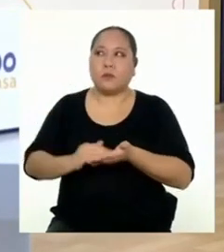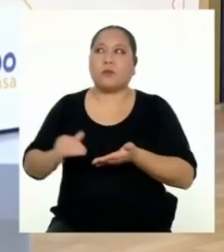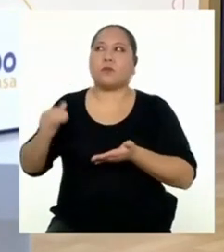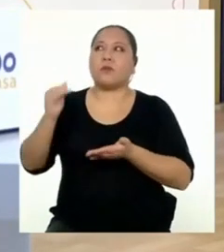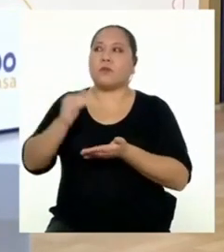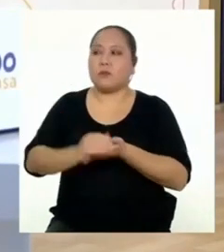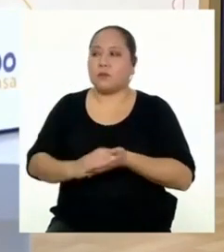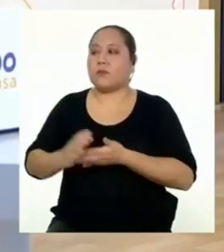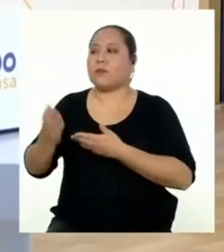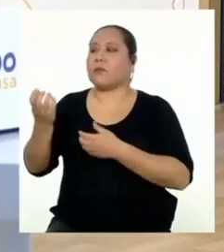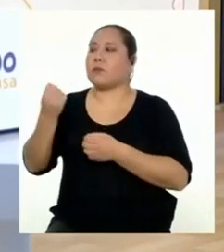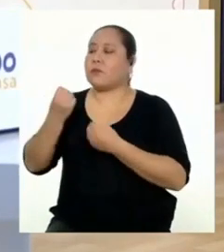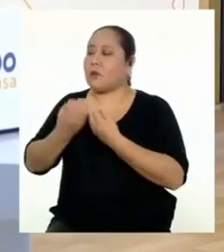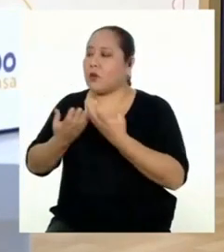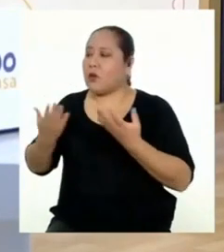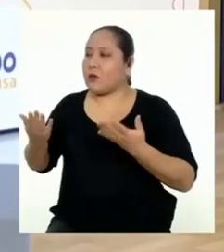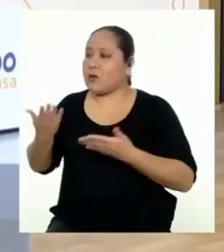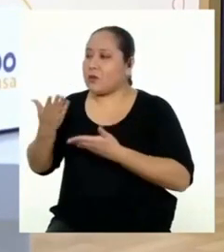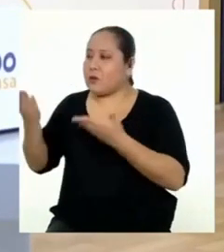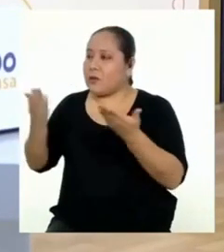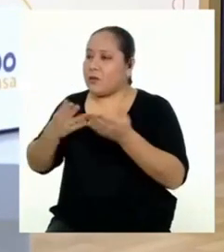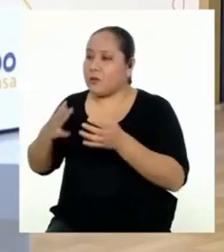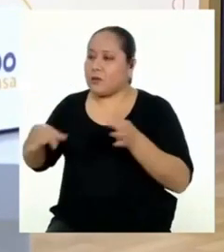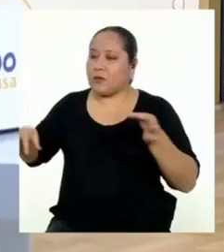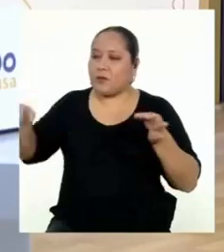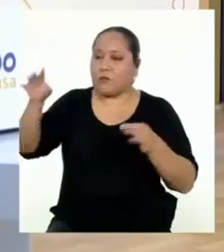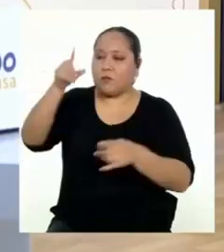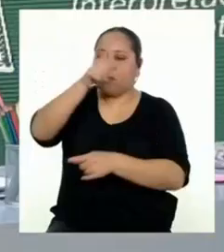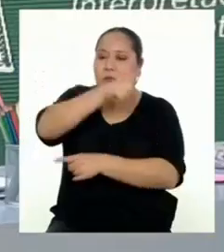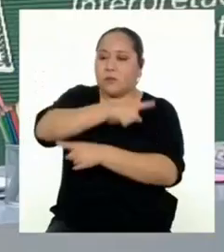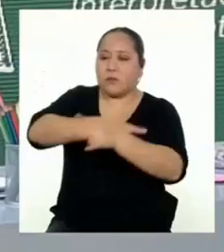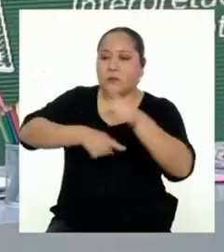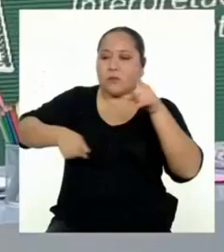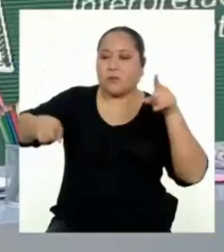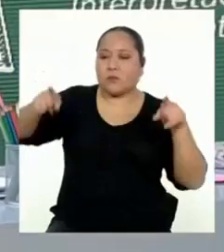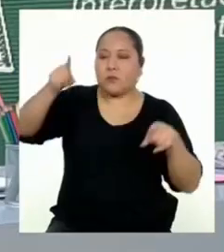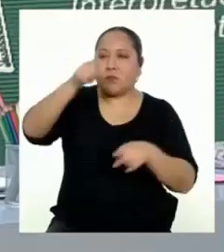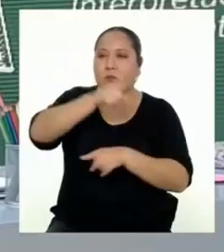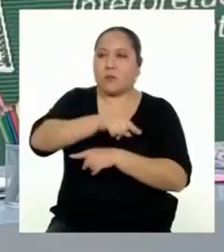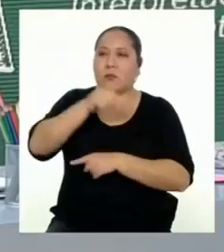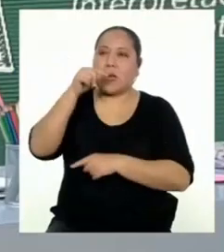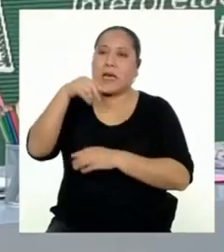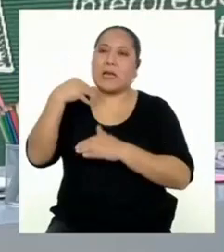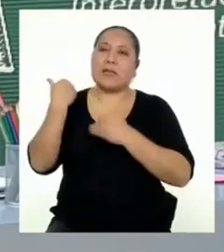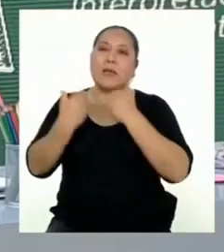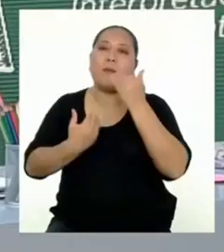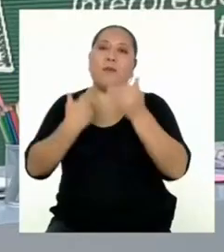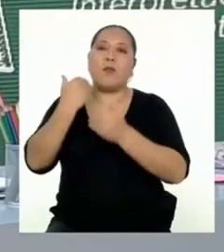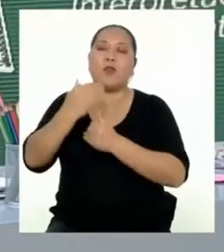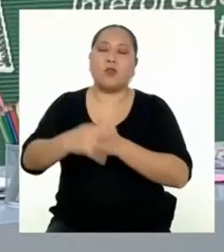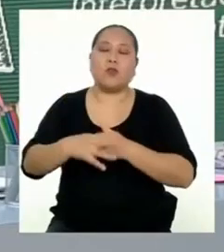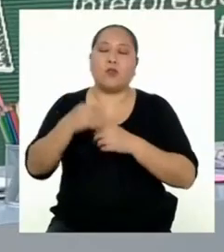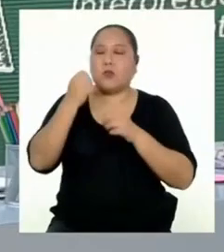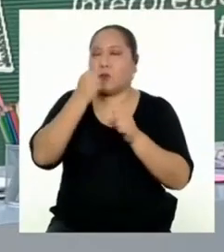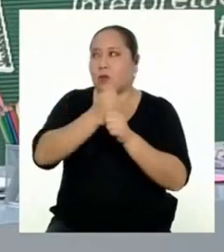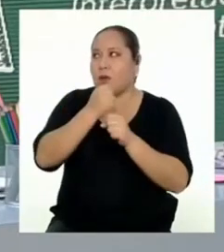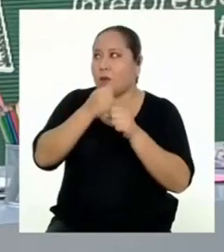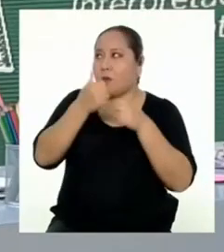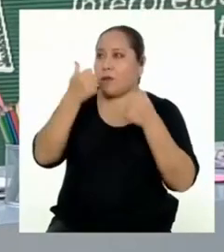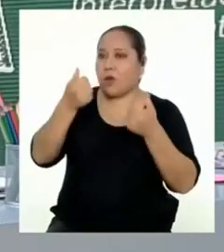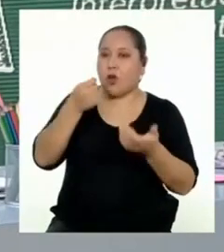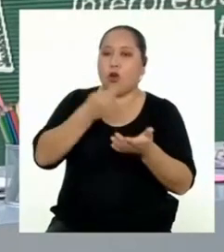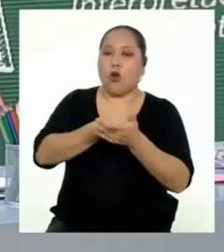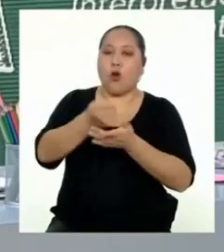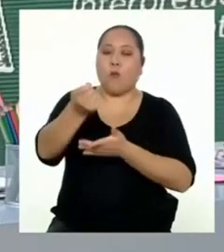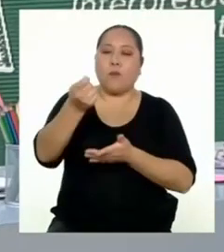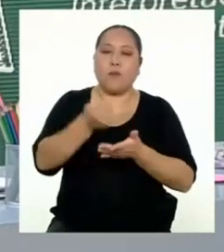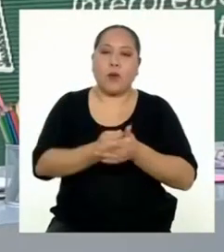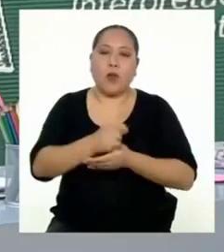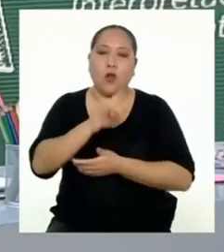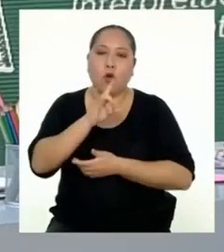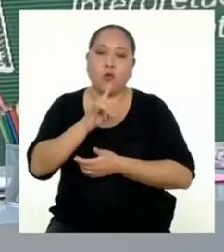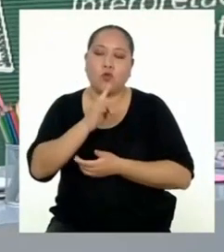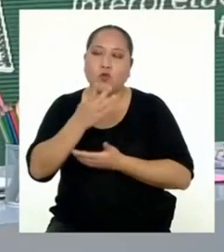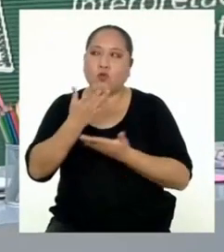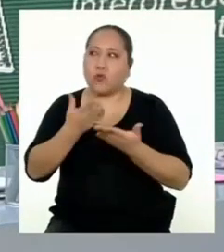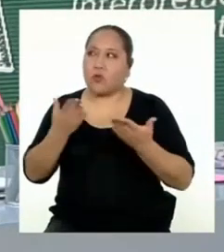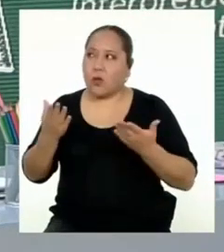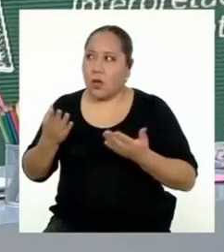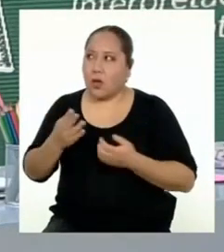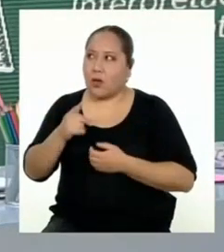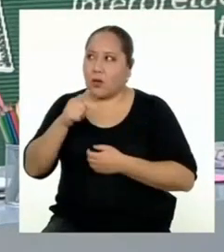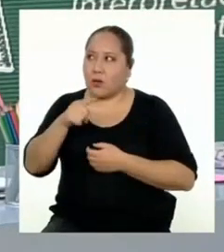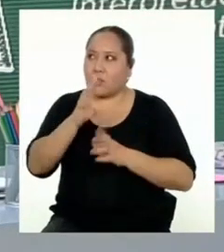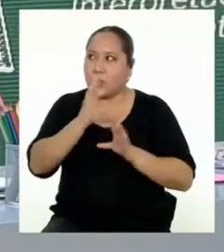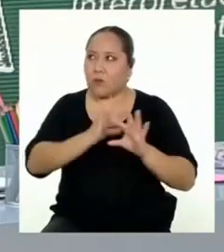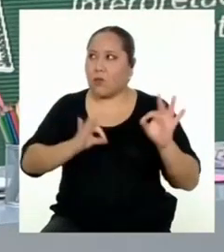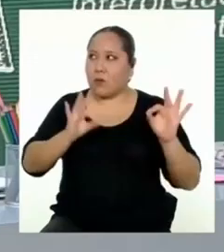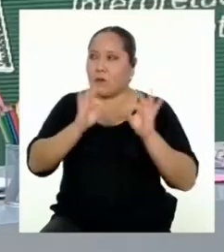a otras personas y así sucesivamente. Para que este proceso funcione, comprar o consumir es